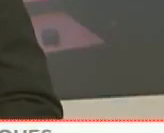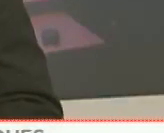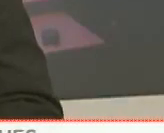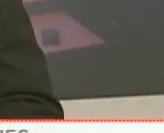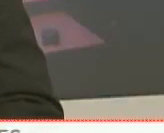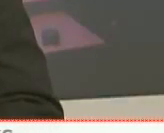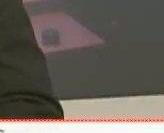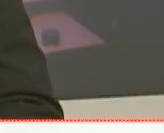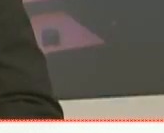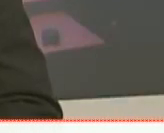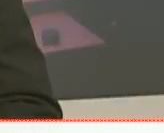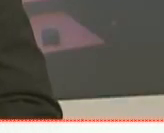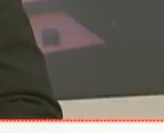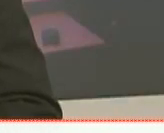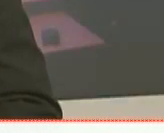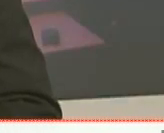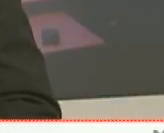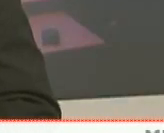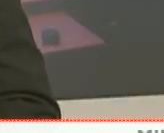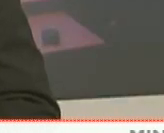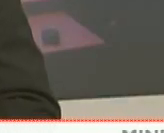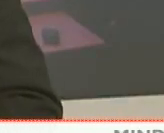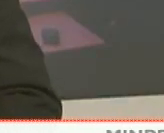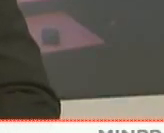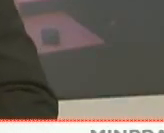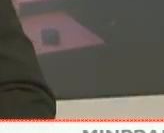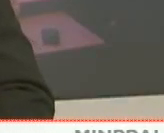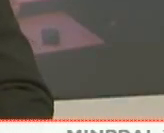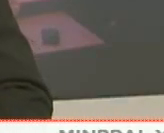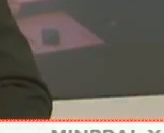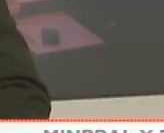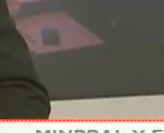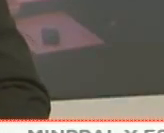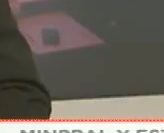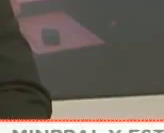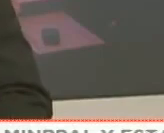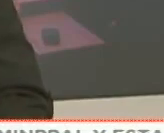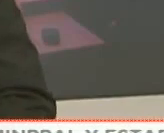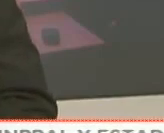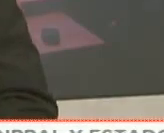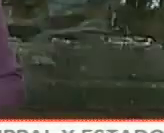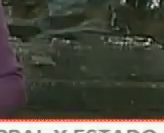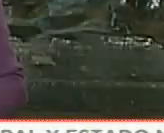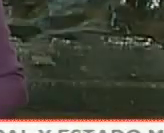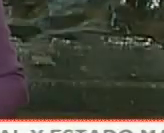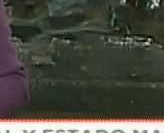Y en este momento nos vamos en vivo y en directo con Indira López e información de último minuto.